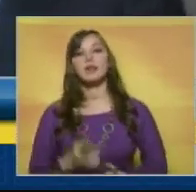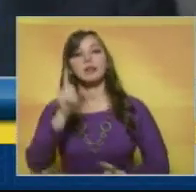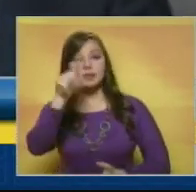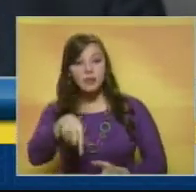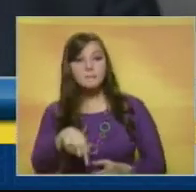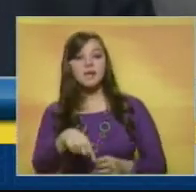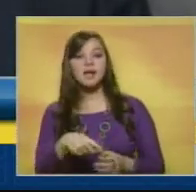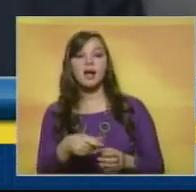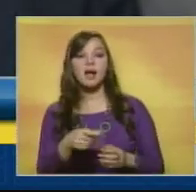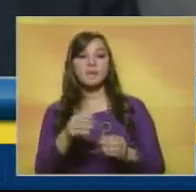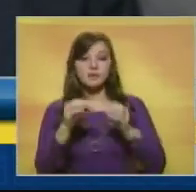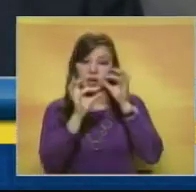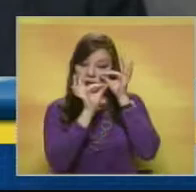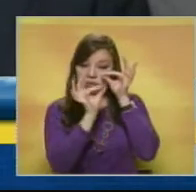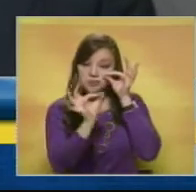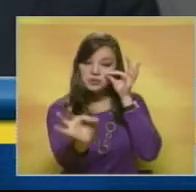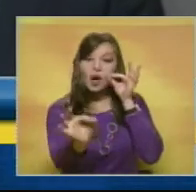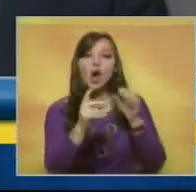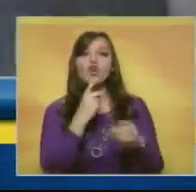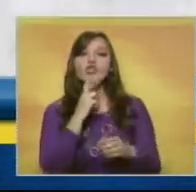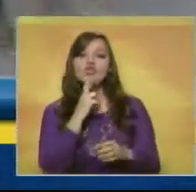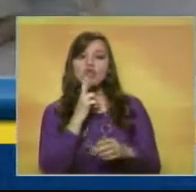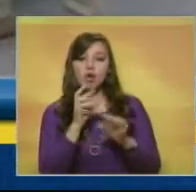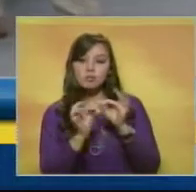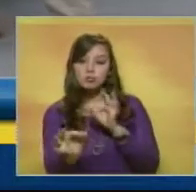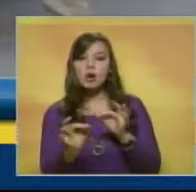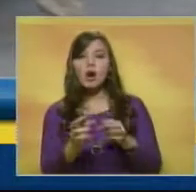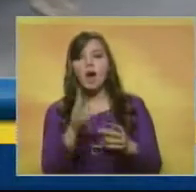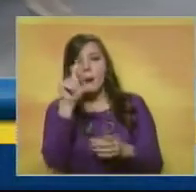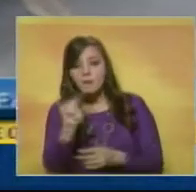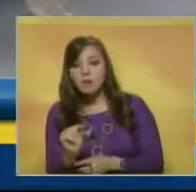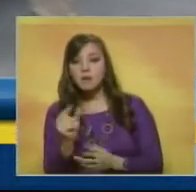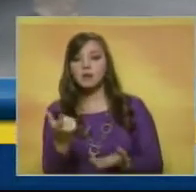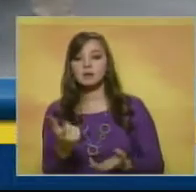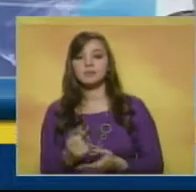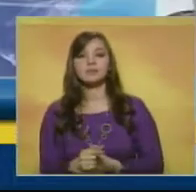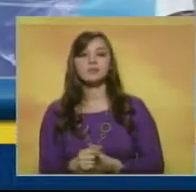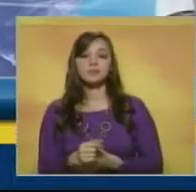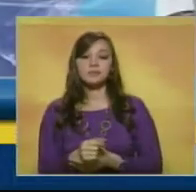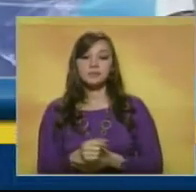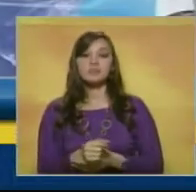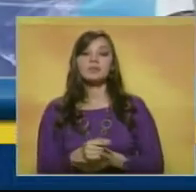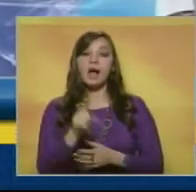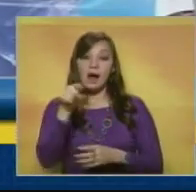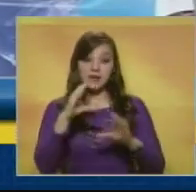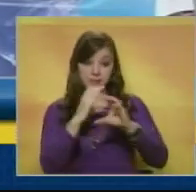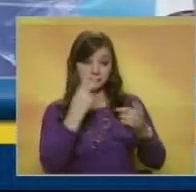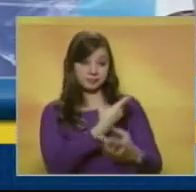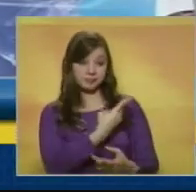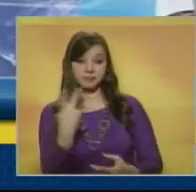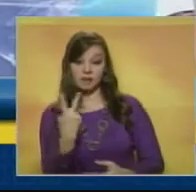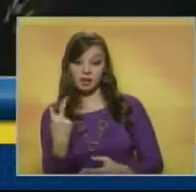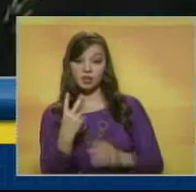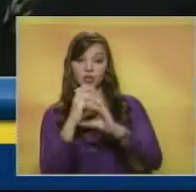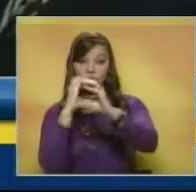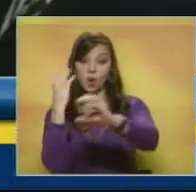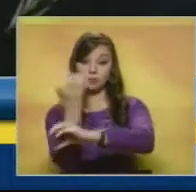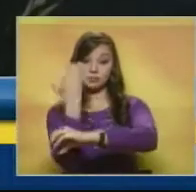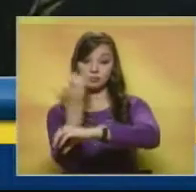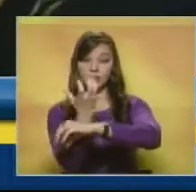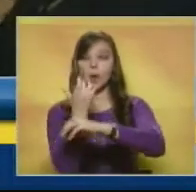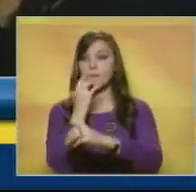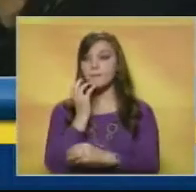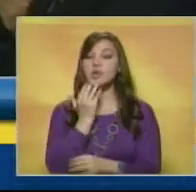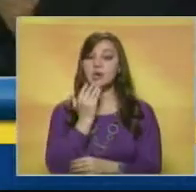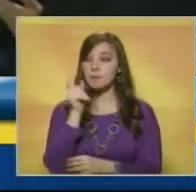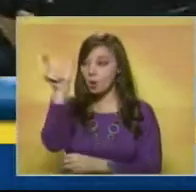termómetros láser, que esos también son mucho más baratos. Dentro de la terminal aérea permanecerán 2 ambulancias, pues al detectarse un caso sospechoso